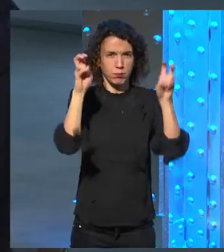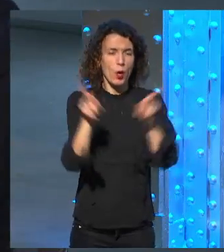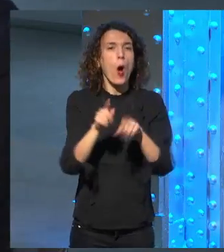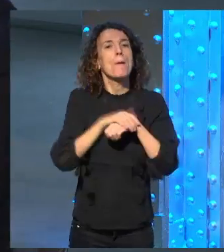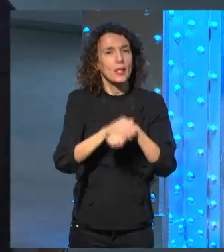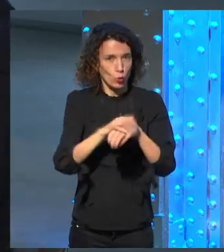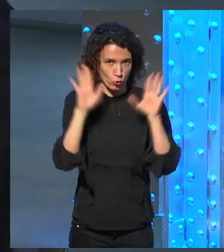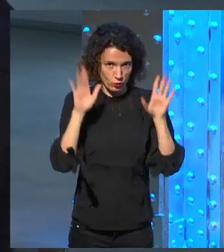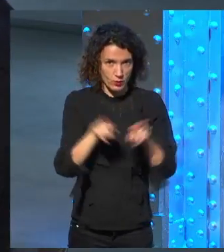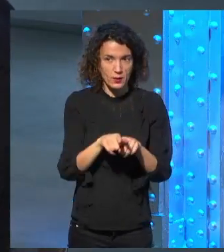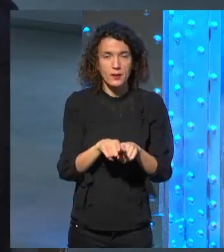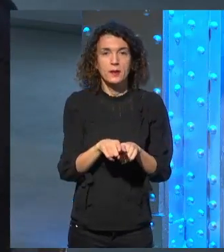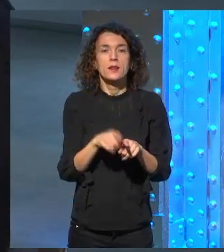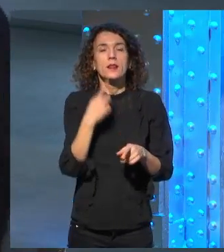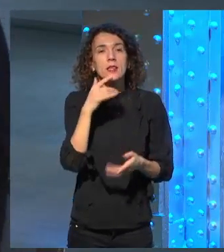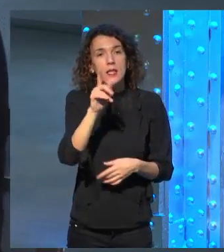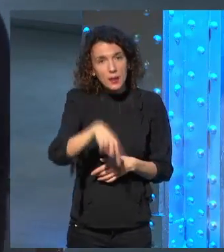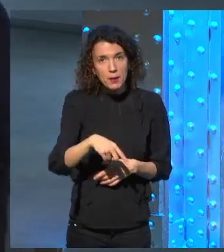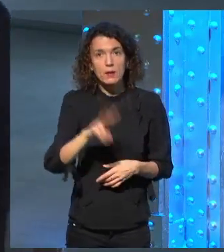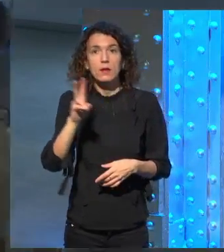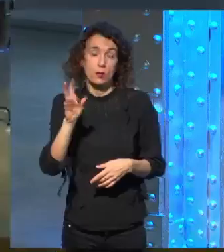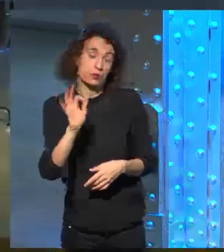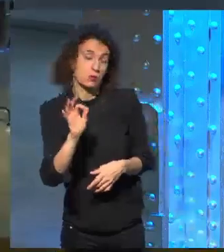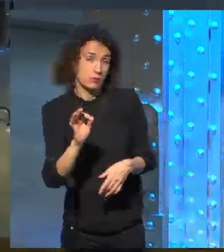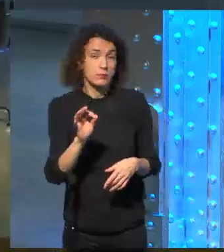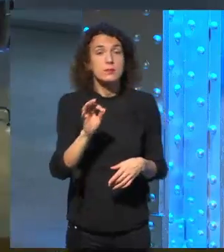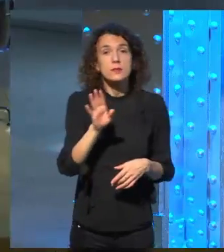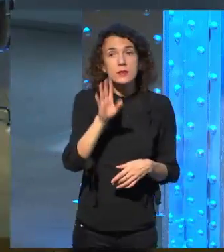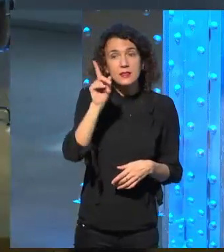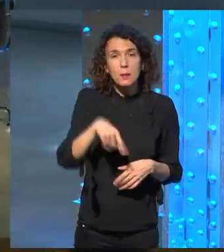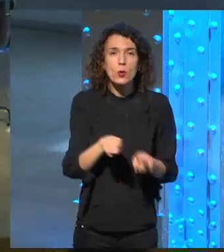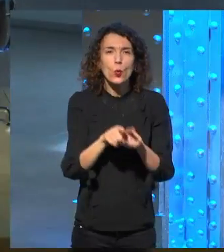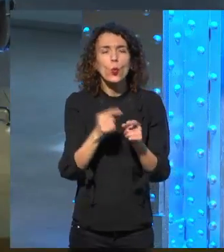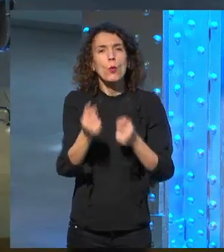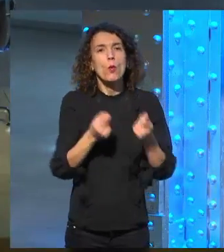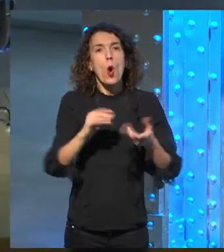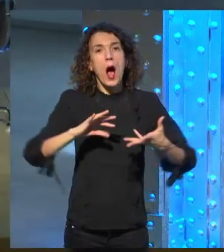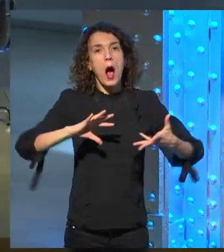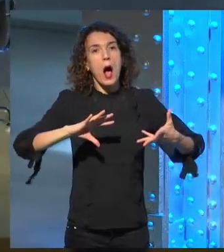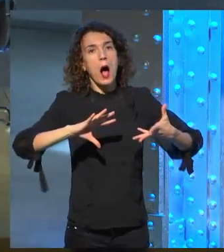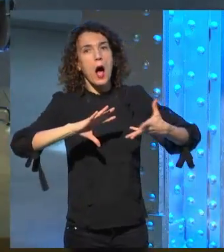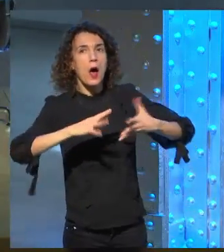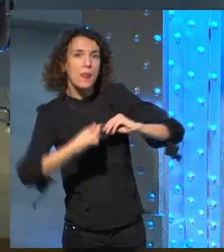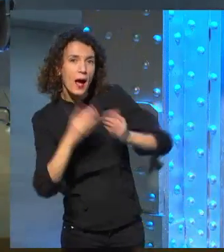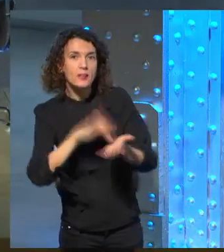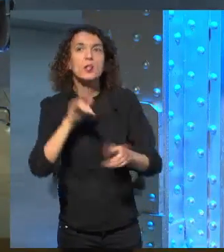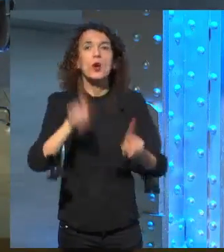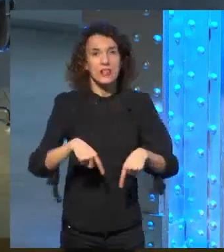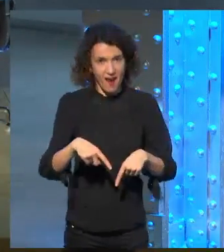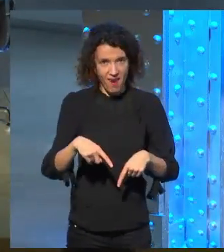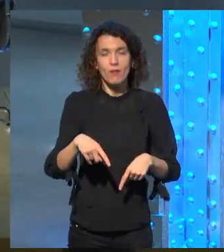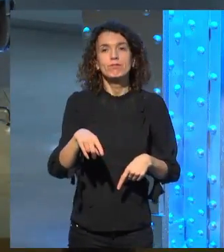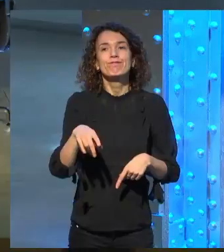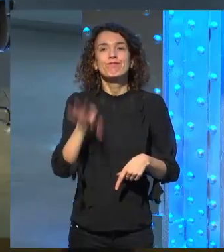no hay orquesta, está toda la sala vacía. Claro, hemos decidido no traerlos hoy tampoco. Pero claro, se va todo como acomodando hasta que al final acabas